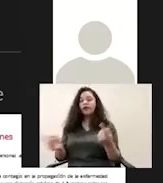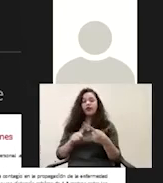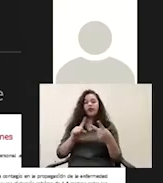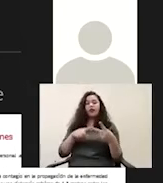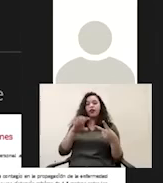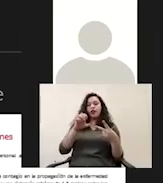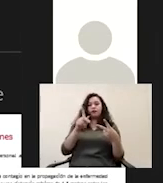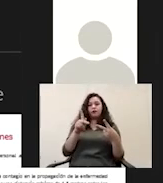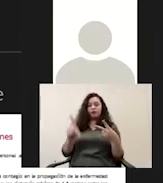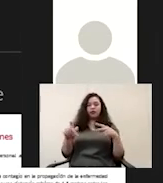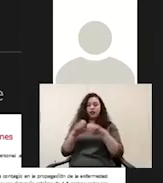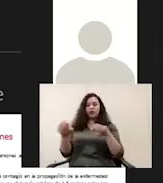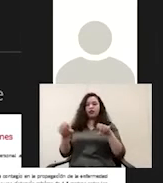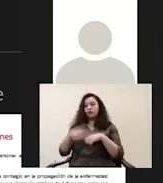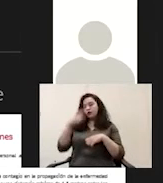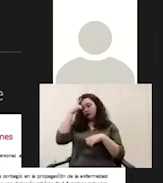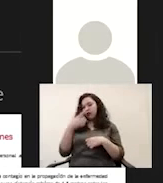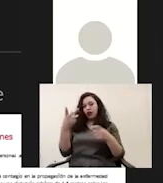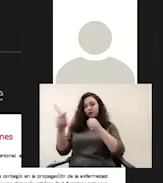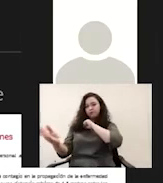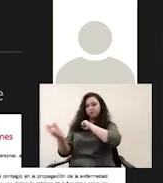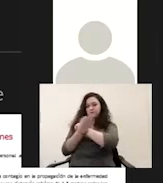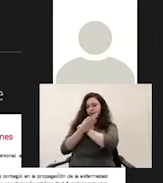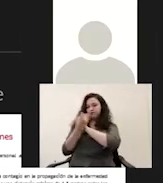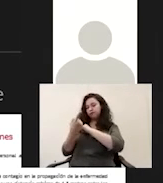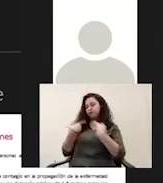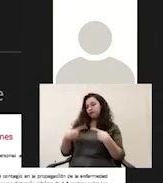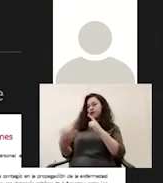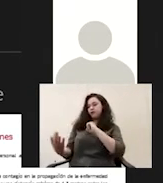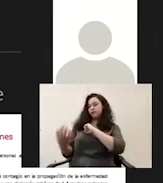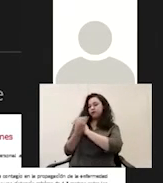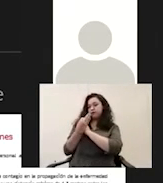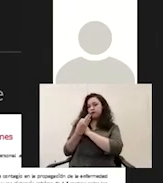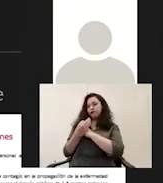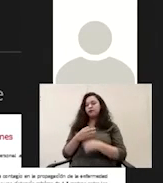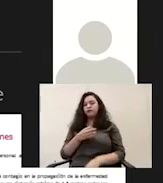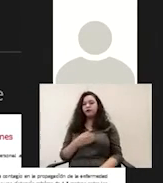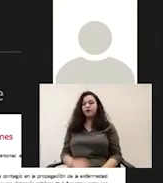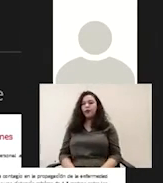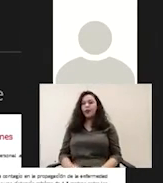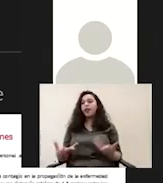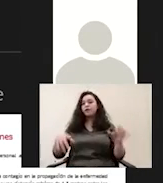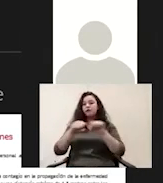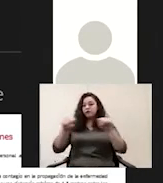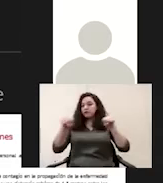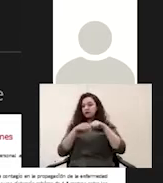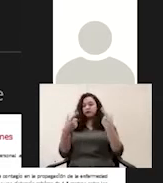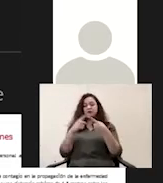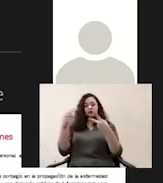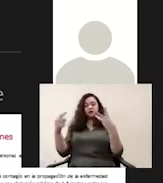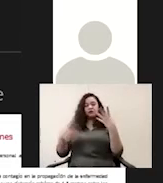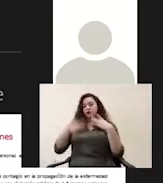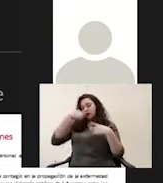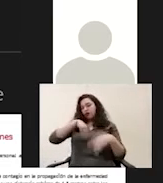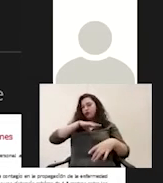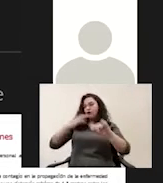son equipos de protección personal. Esta va a ser cualquier equipo que pueda